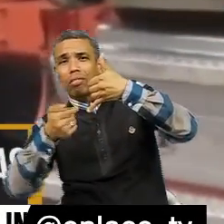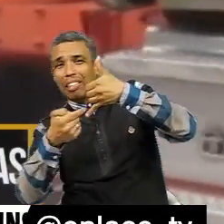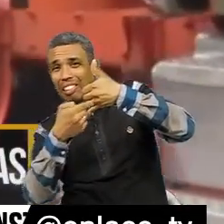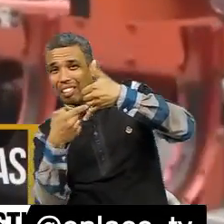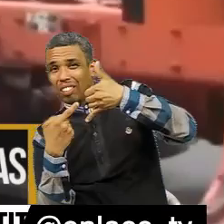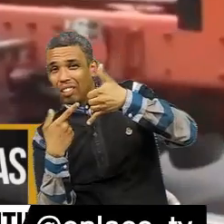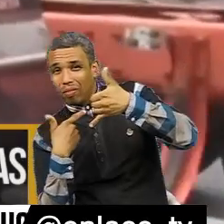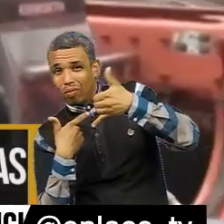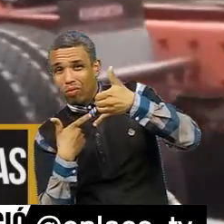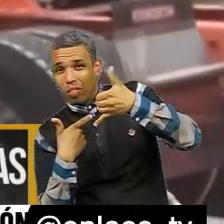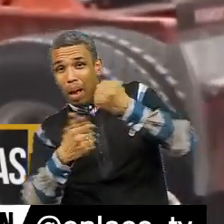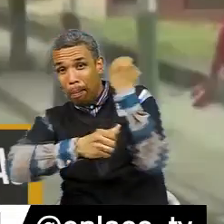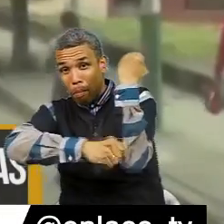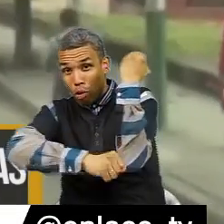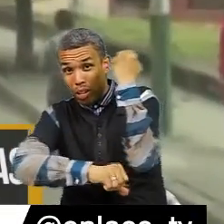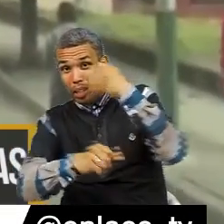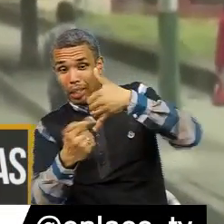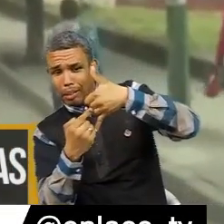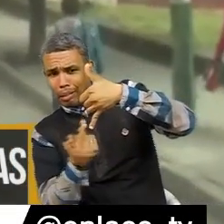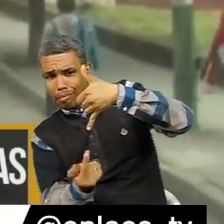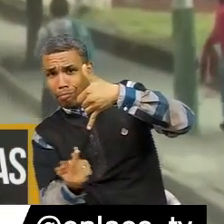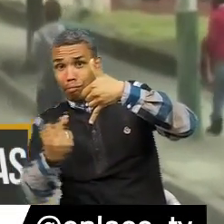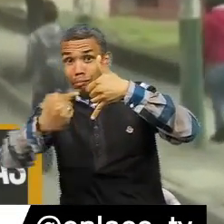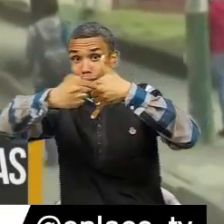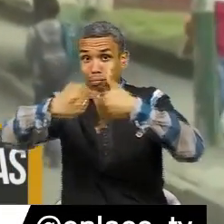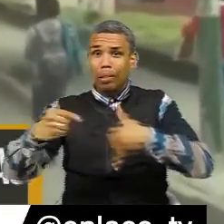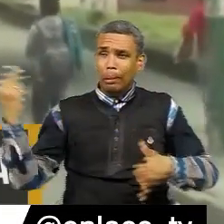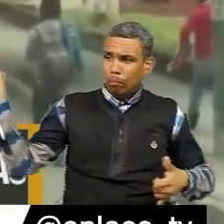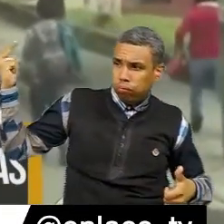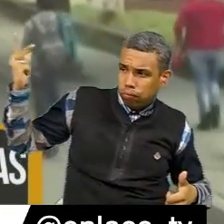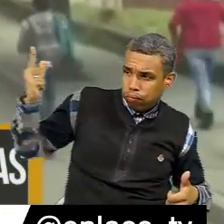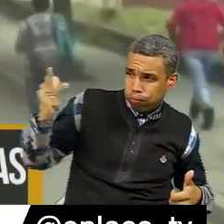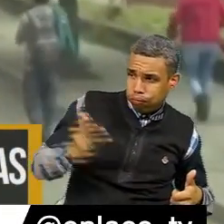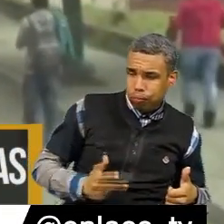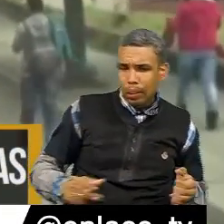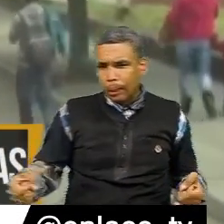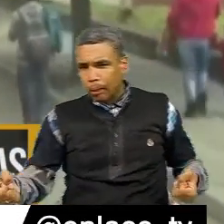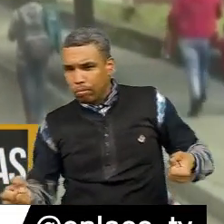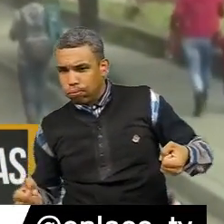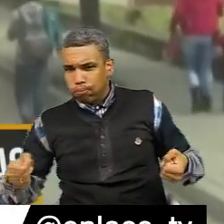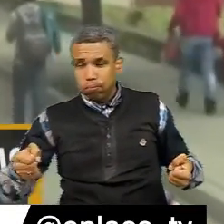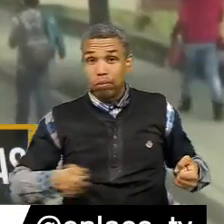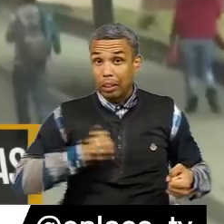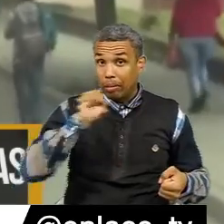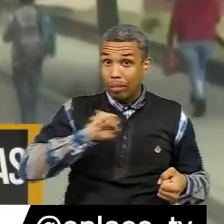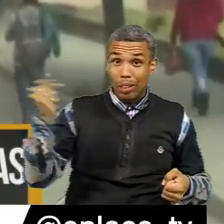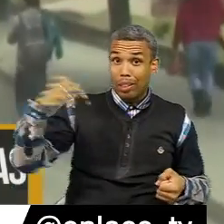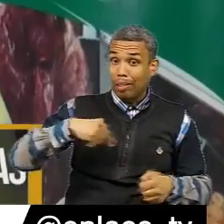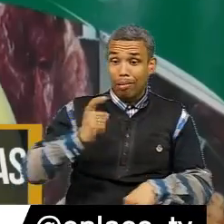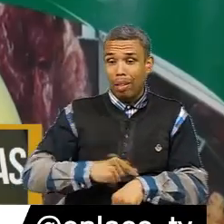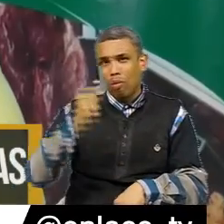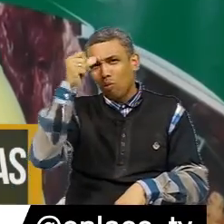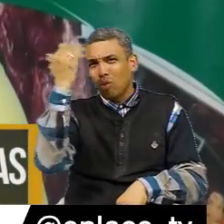podido llegar a tiempo y por las dificultades que se presentan para su movilización aumenta el valor de los productos de la canasta familiar. Están costosos porque, por